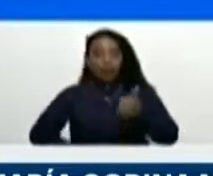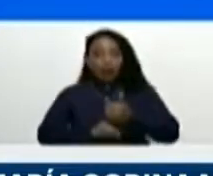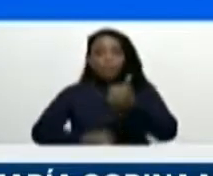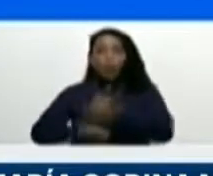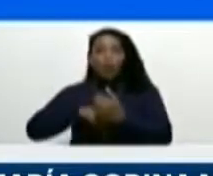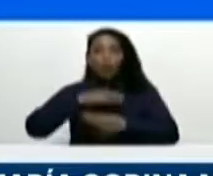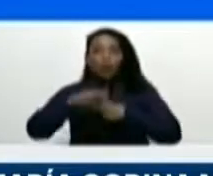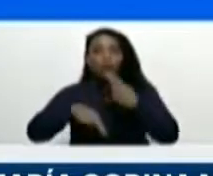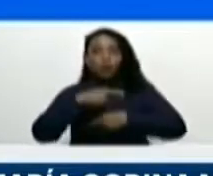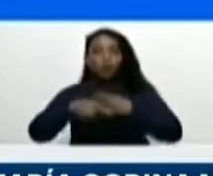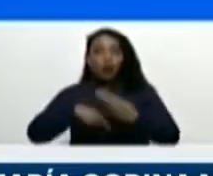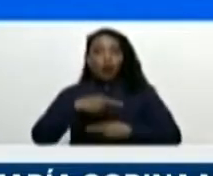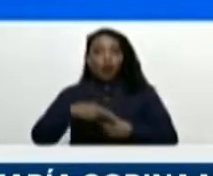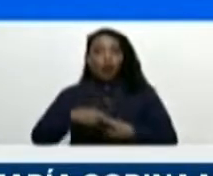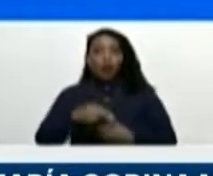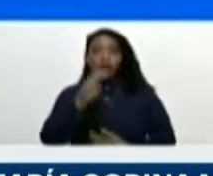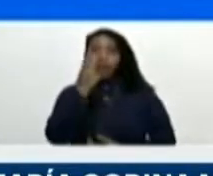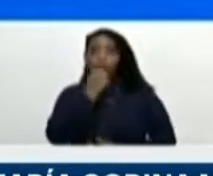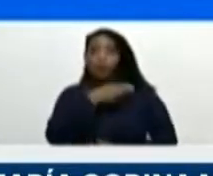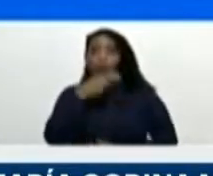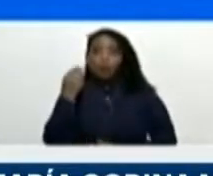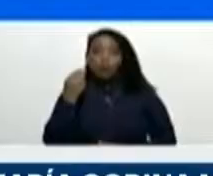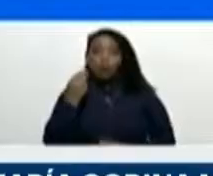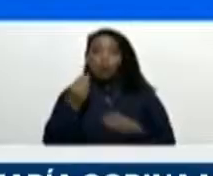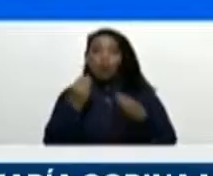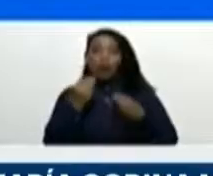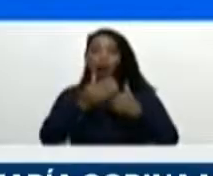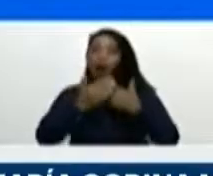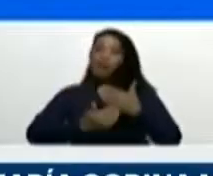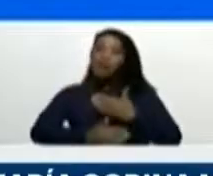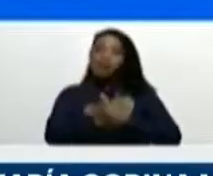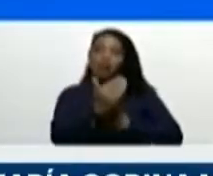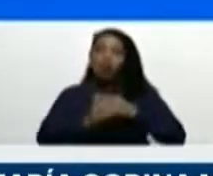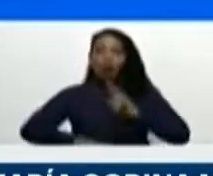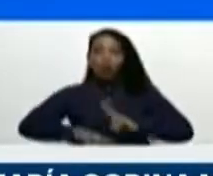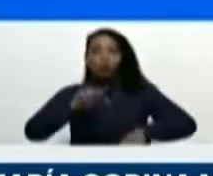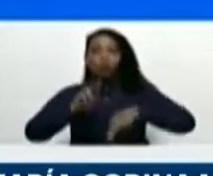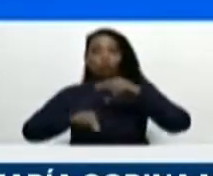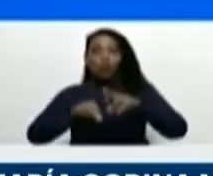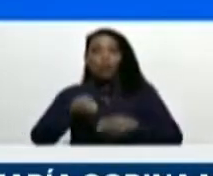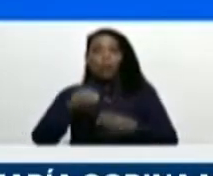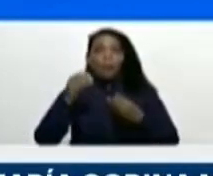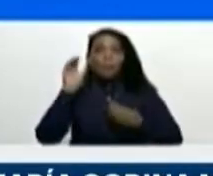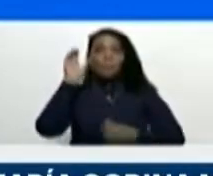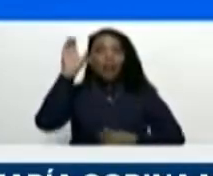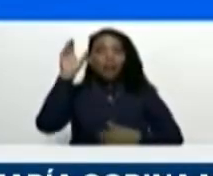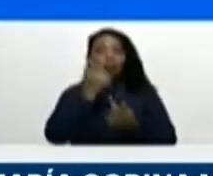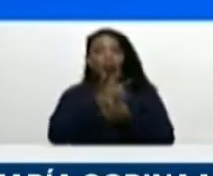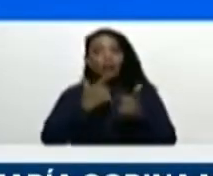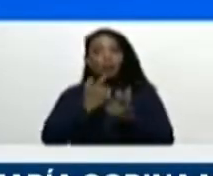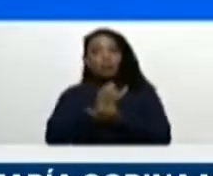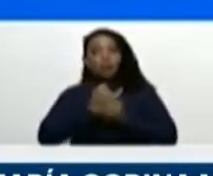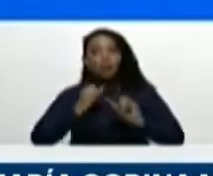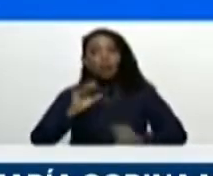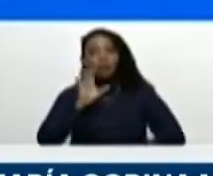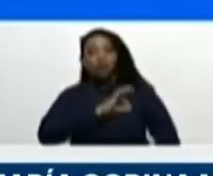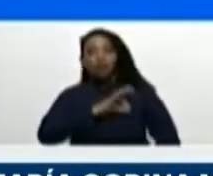Llegué a un momento en que concluí que no era compatible enfrentar este régimen y